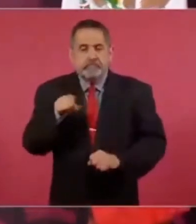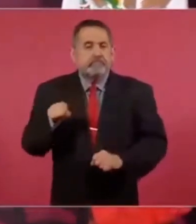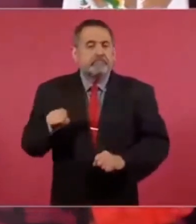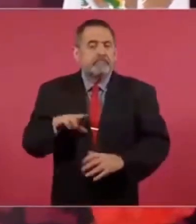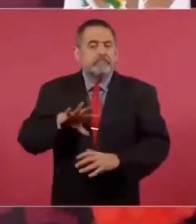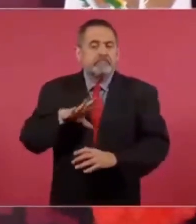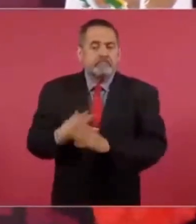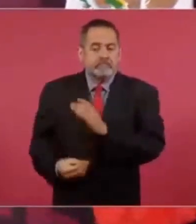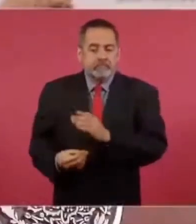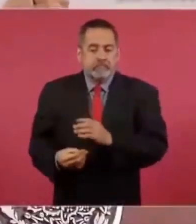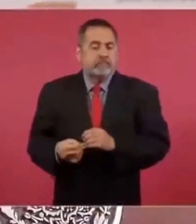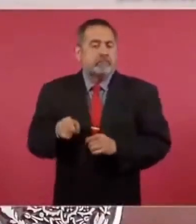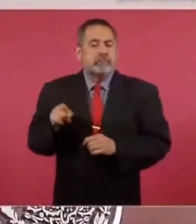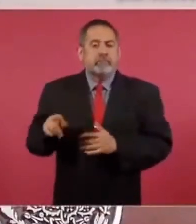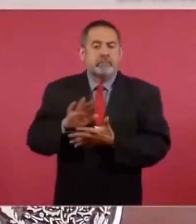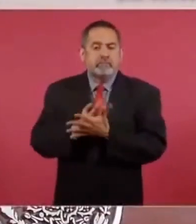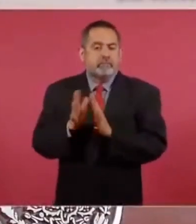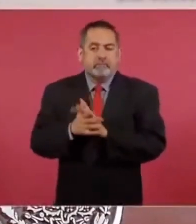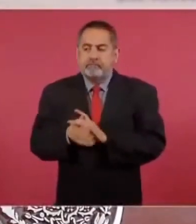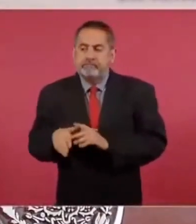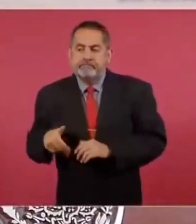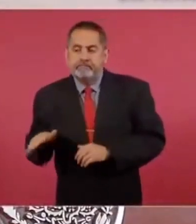o porque hubo complicidades